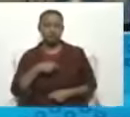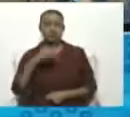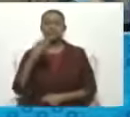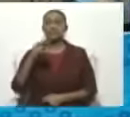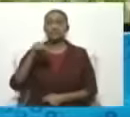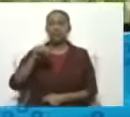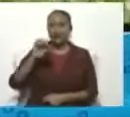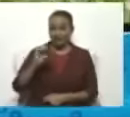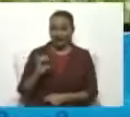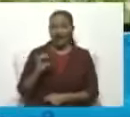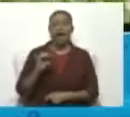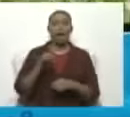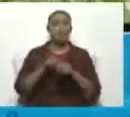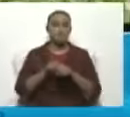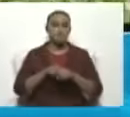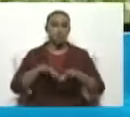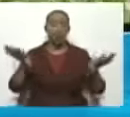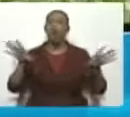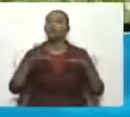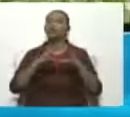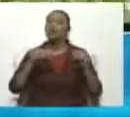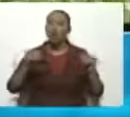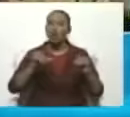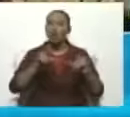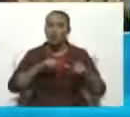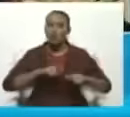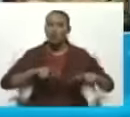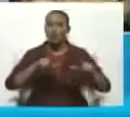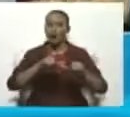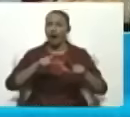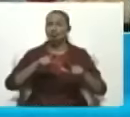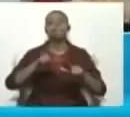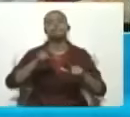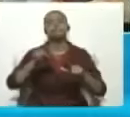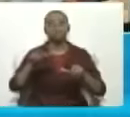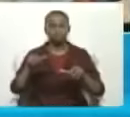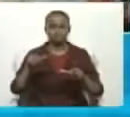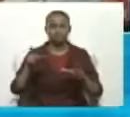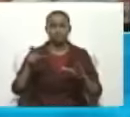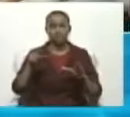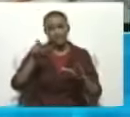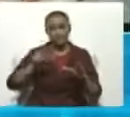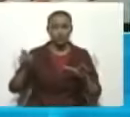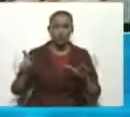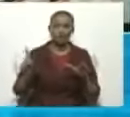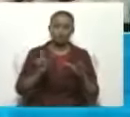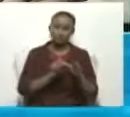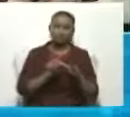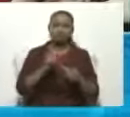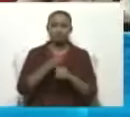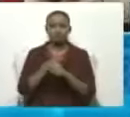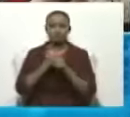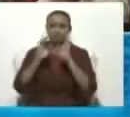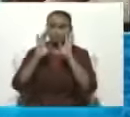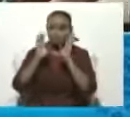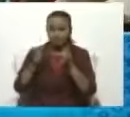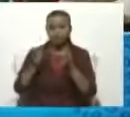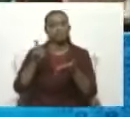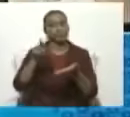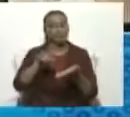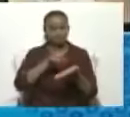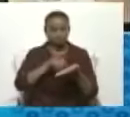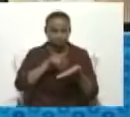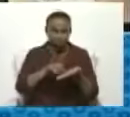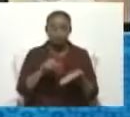votación. Allí medimos eventos donde ellos deben registrar eventos de recepción el día